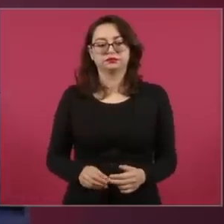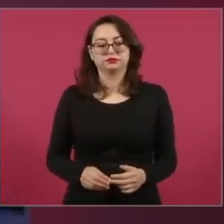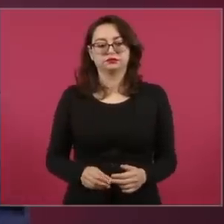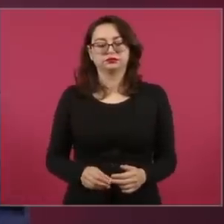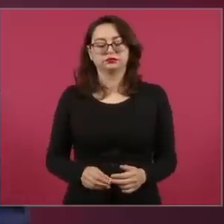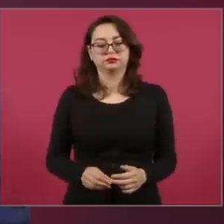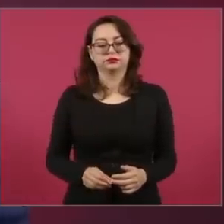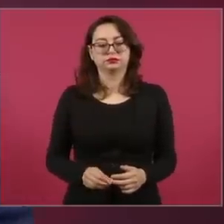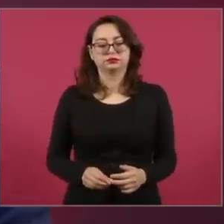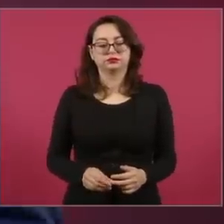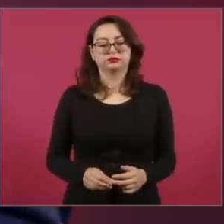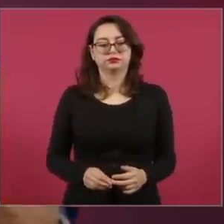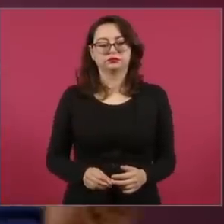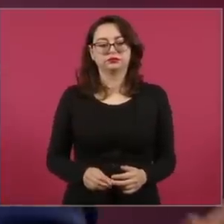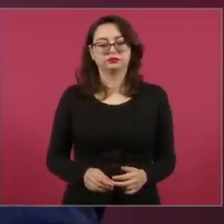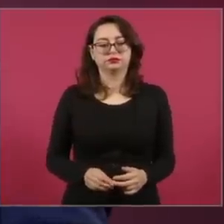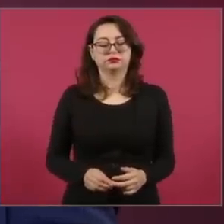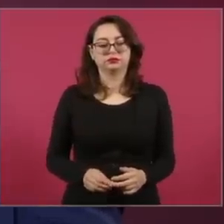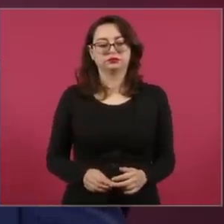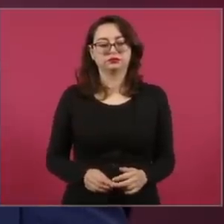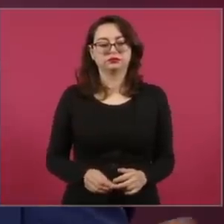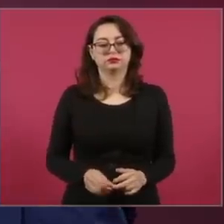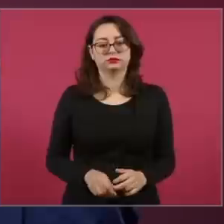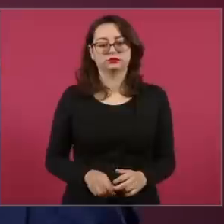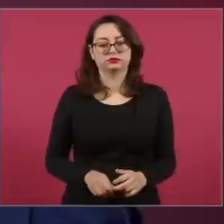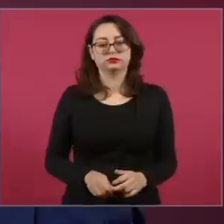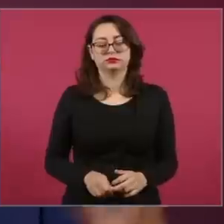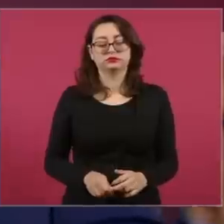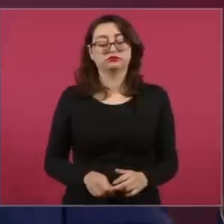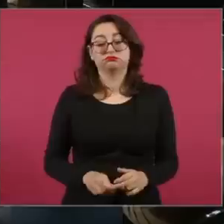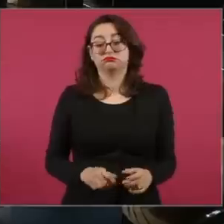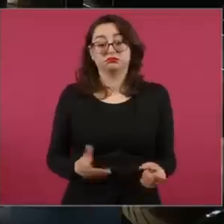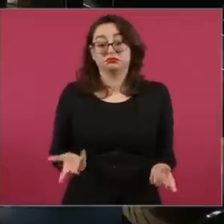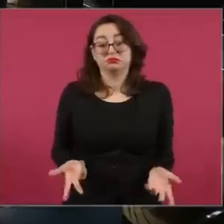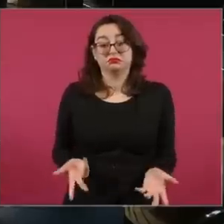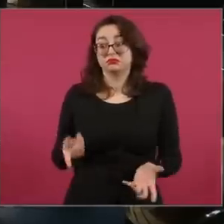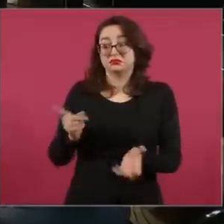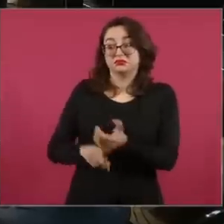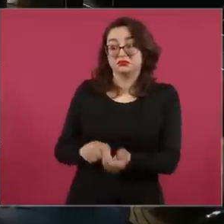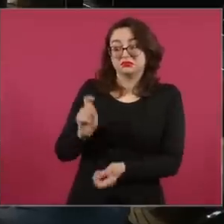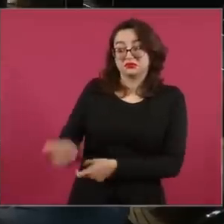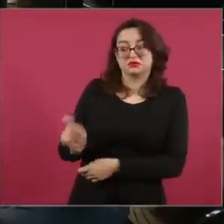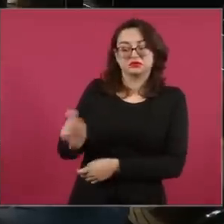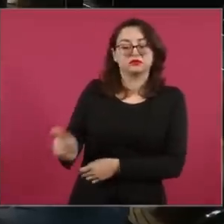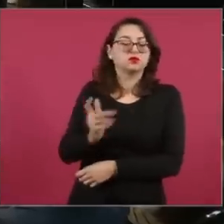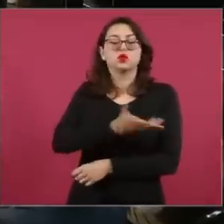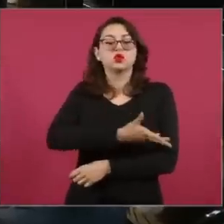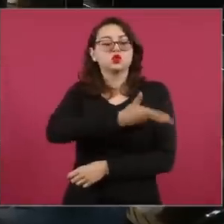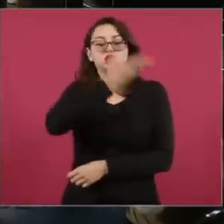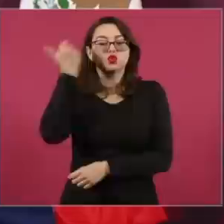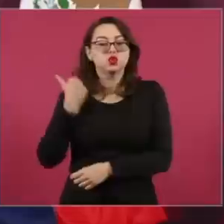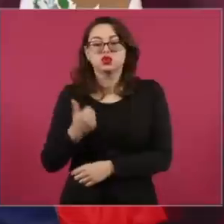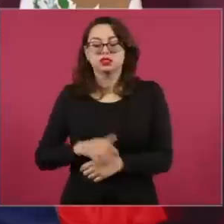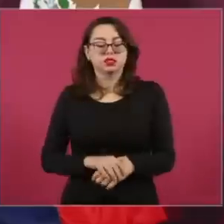Cuando ya esté todo preparado. Es que yo no sé exactamente cómo va a ser, porque también